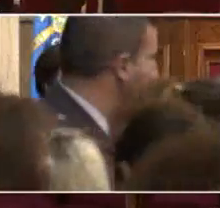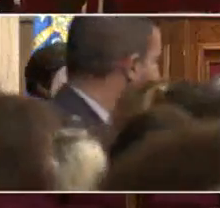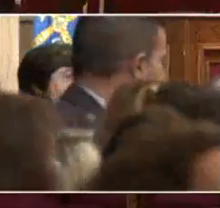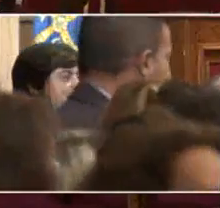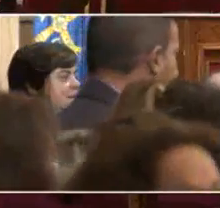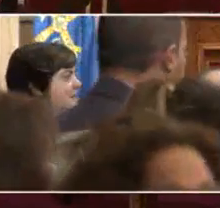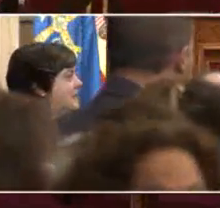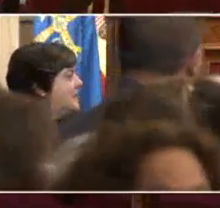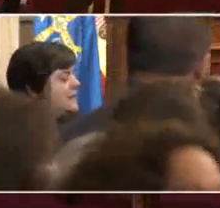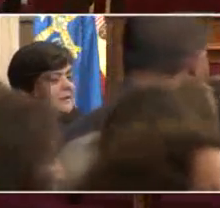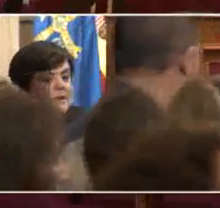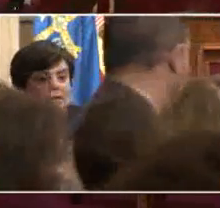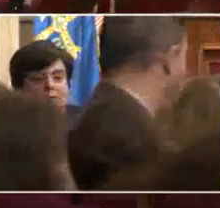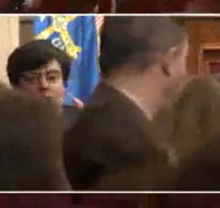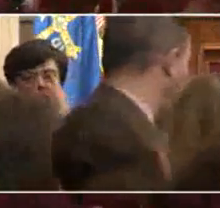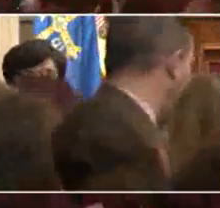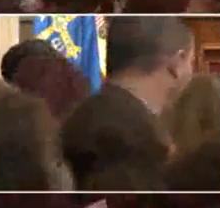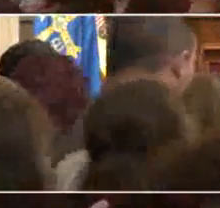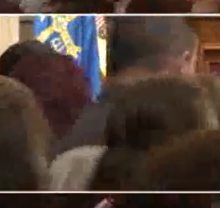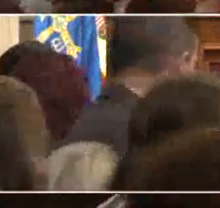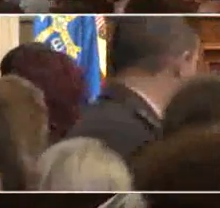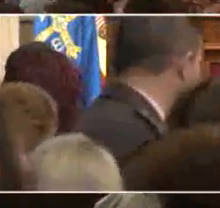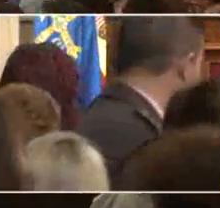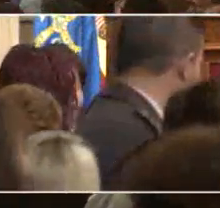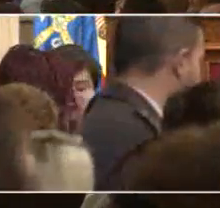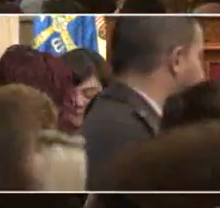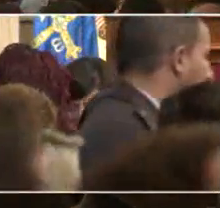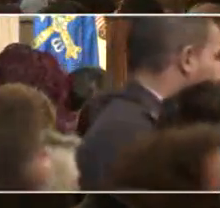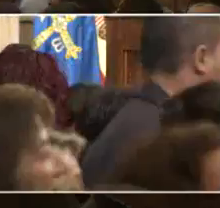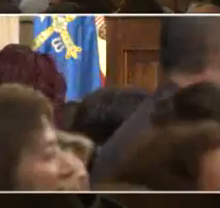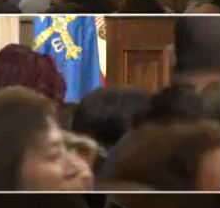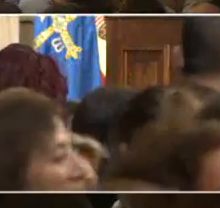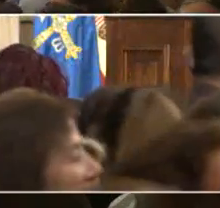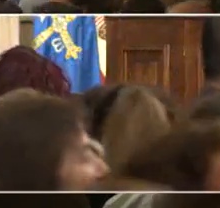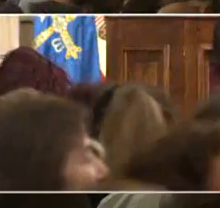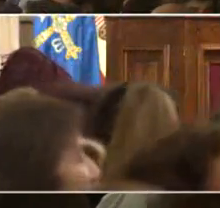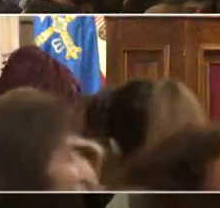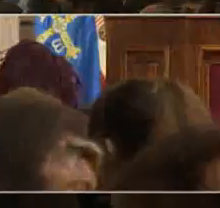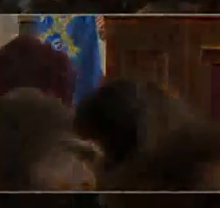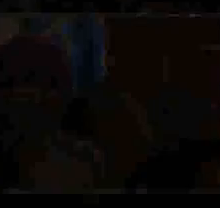Muchas gracias. He crecido como 38.